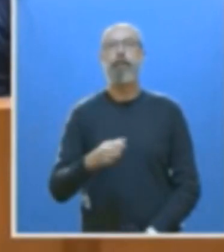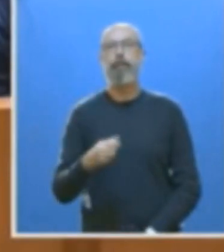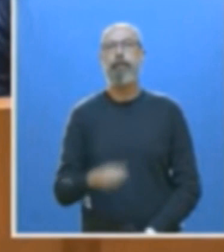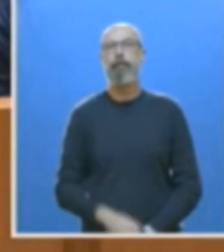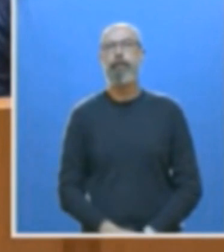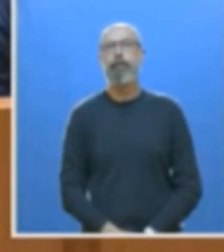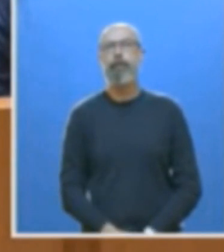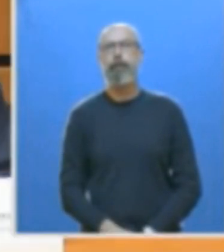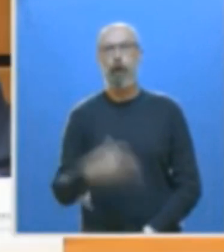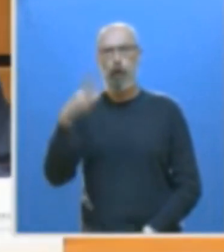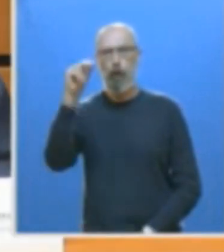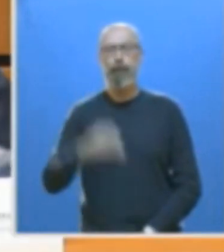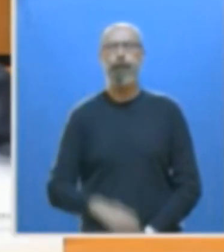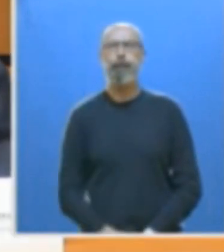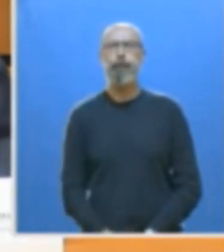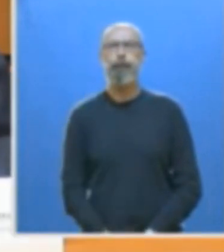No.